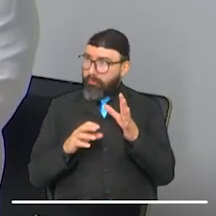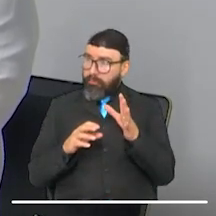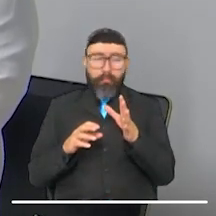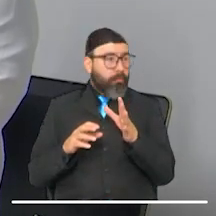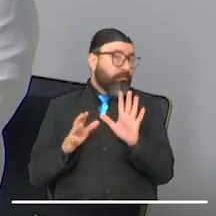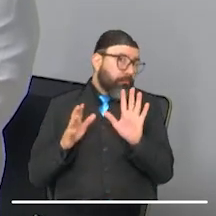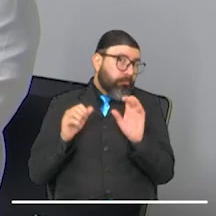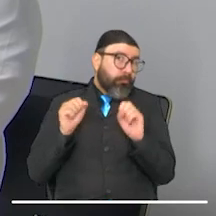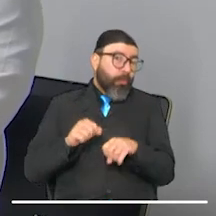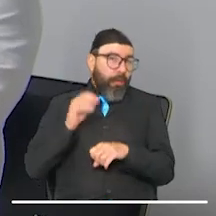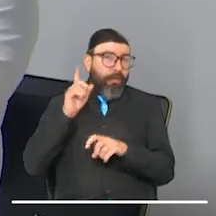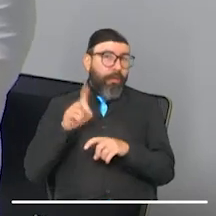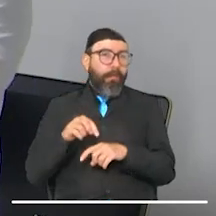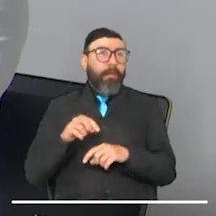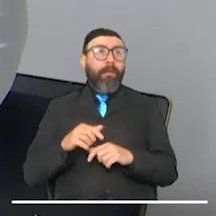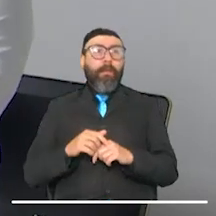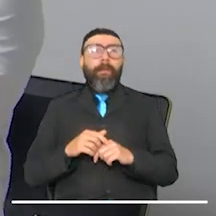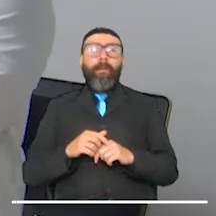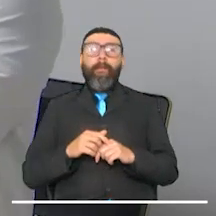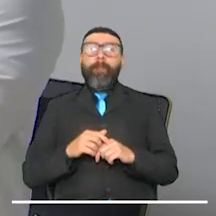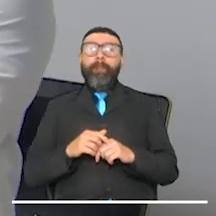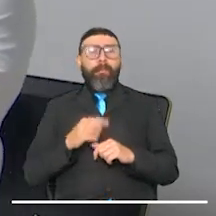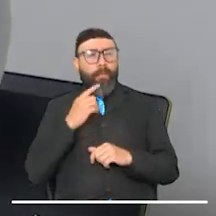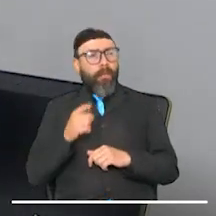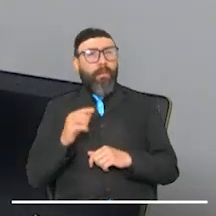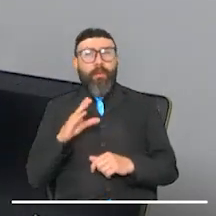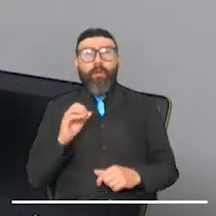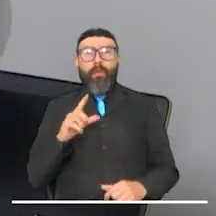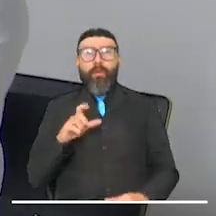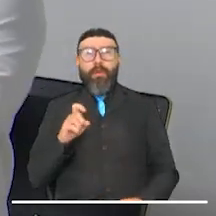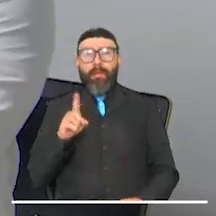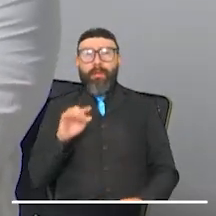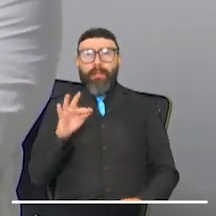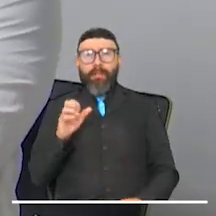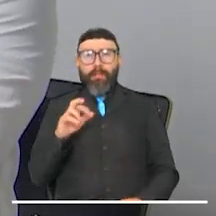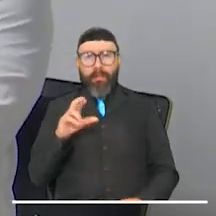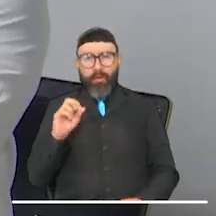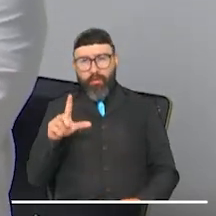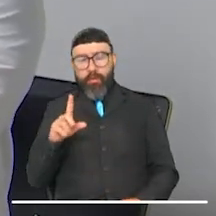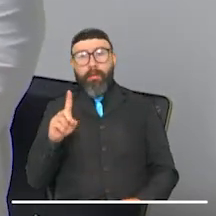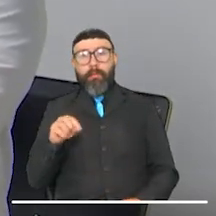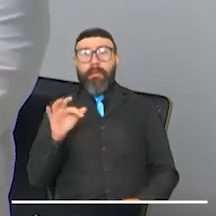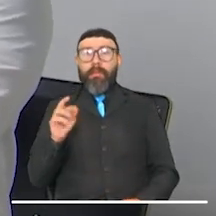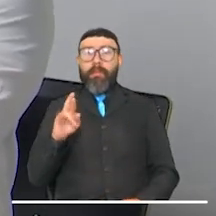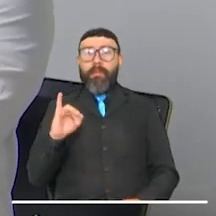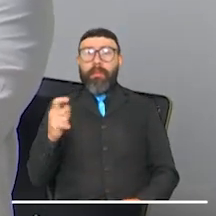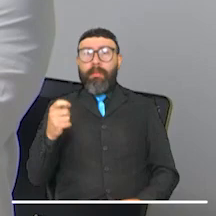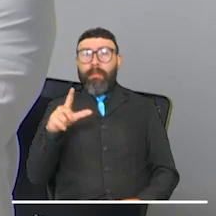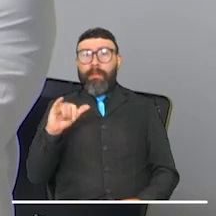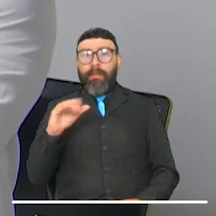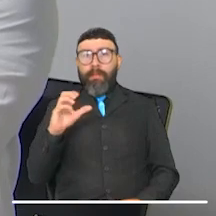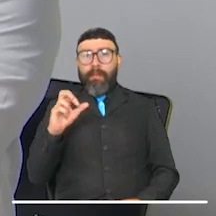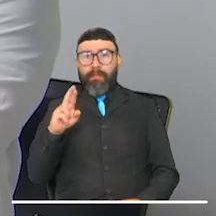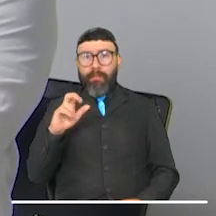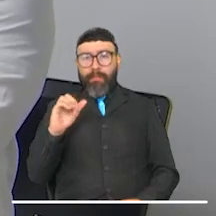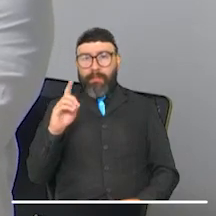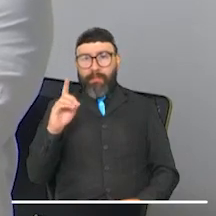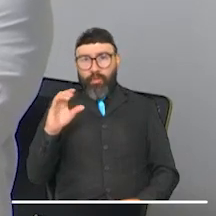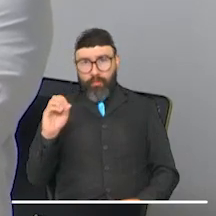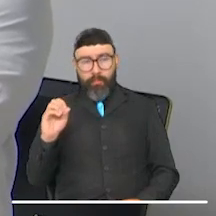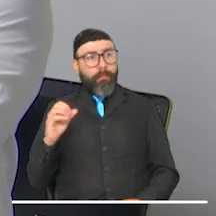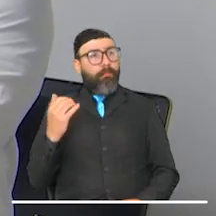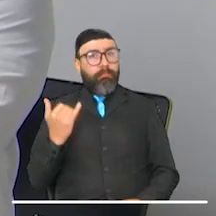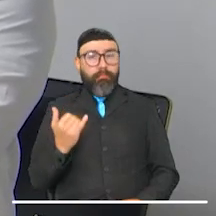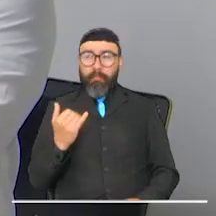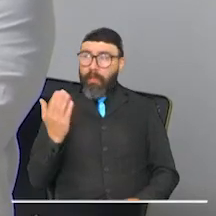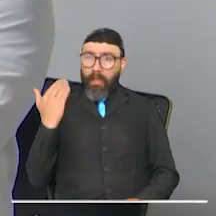causar el colesterol el colesterol y el triglicéridos hay hay como se dice en